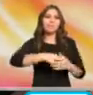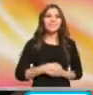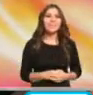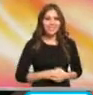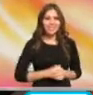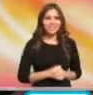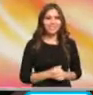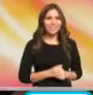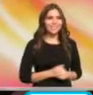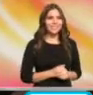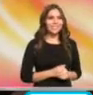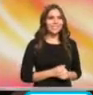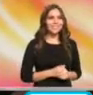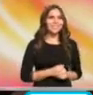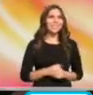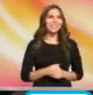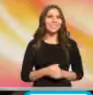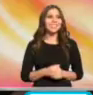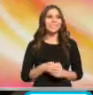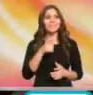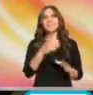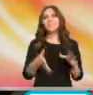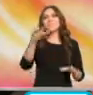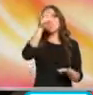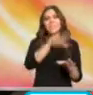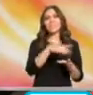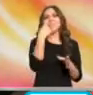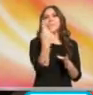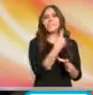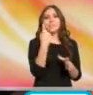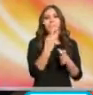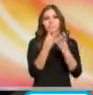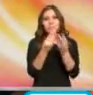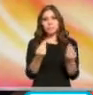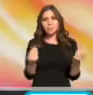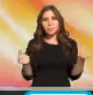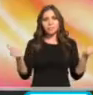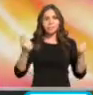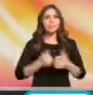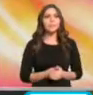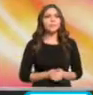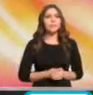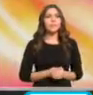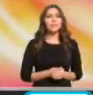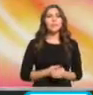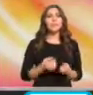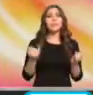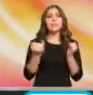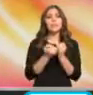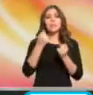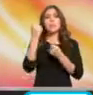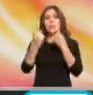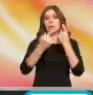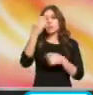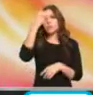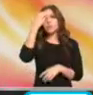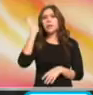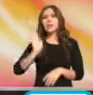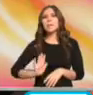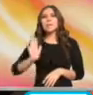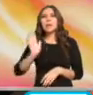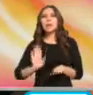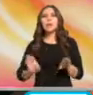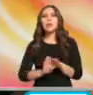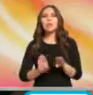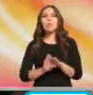Ok, Le quiero chef. las aspas. Vaya para la licuadora. Está hecho básicamente, bueno, lo conocen también inclusive como la salchicha de mar.